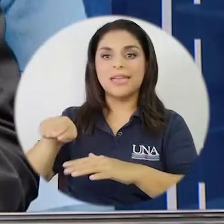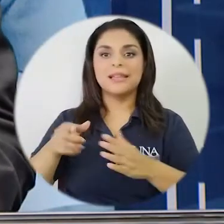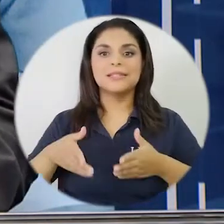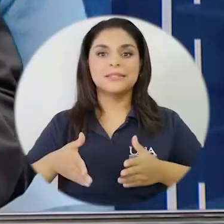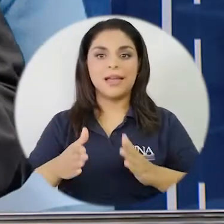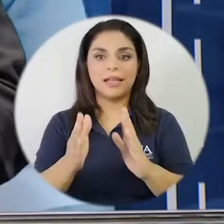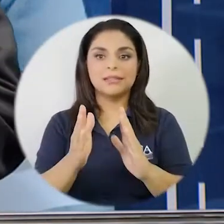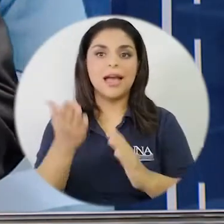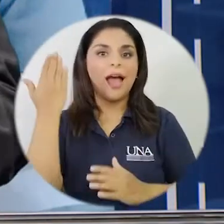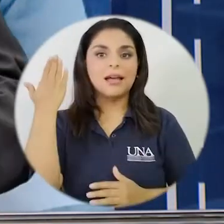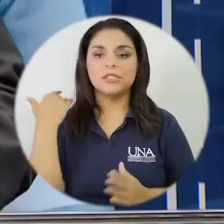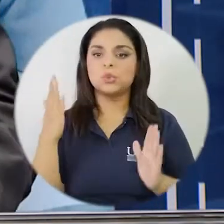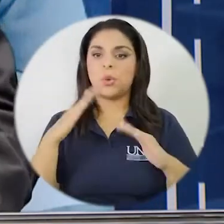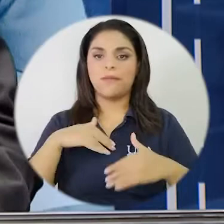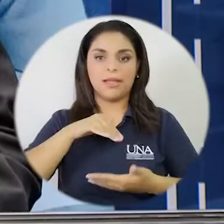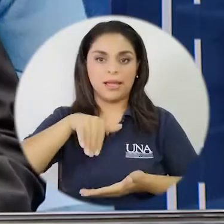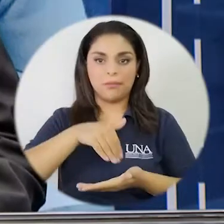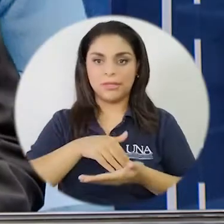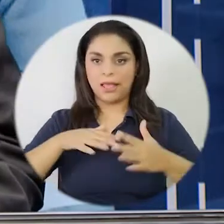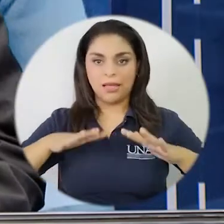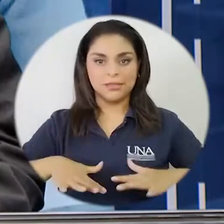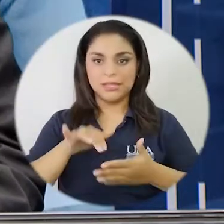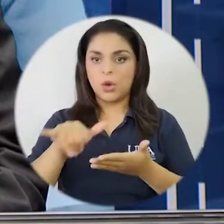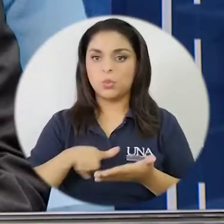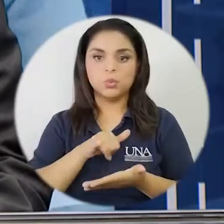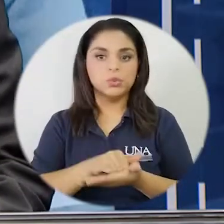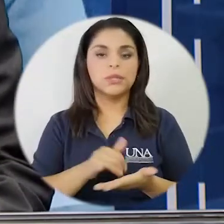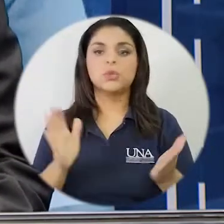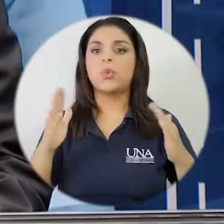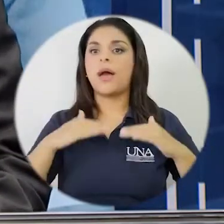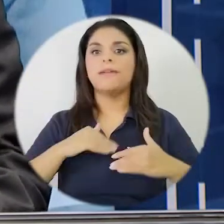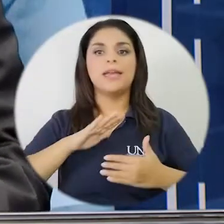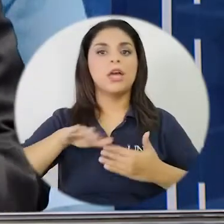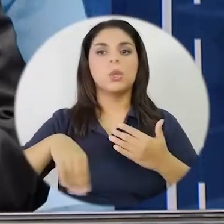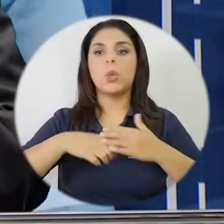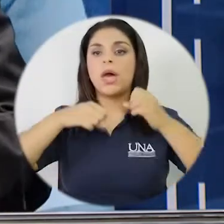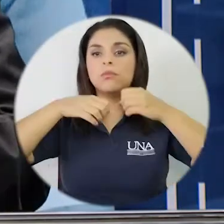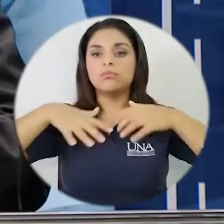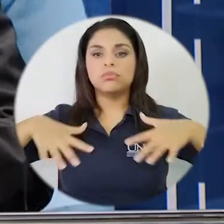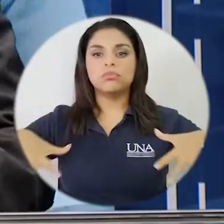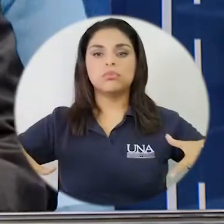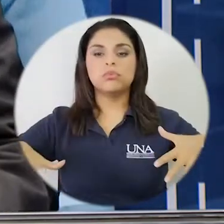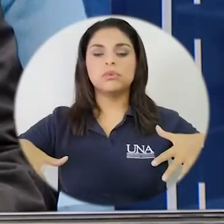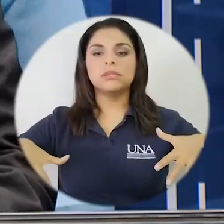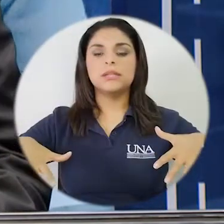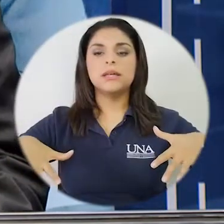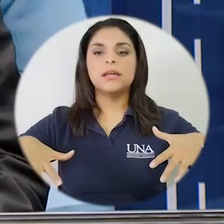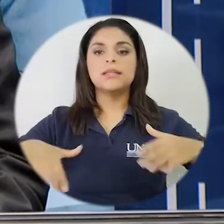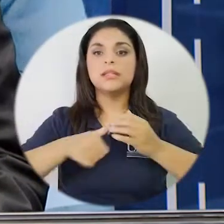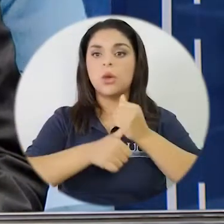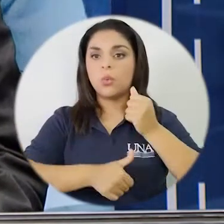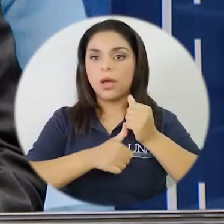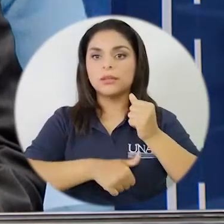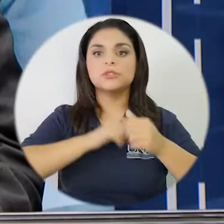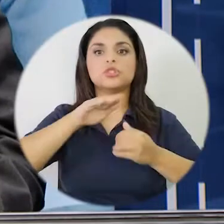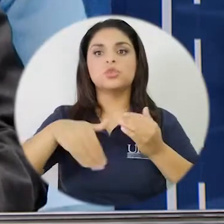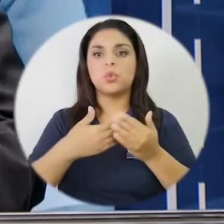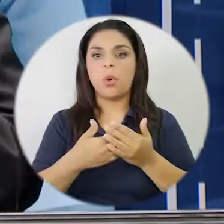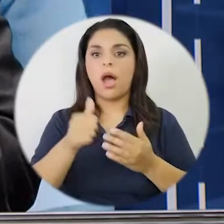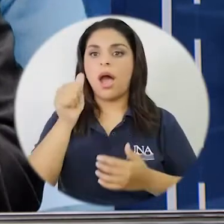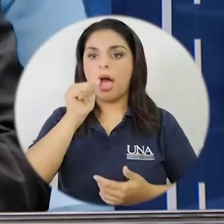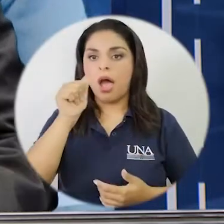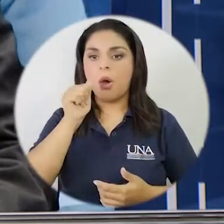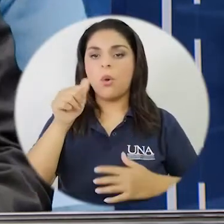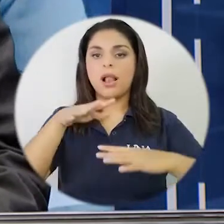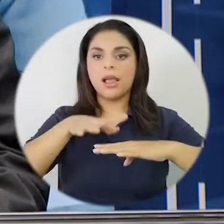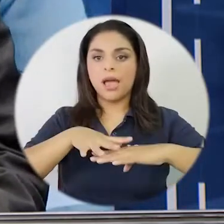a las calles. No teníamos en este caso en la capital, no teníamos en San José, no teníamos toda la red de cloacas que se tiene hoy día,